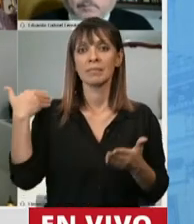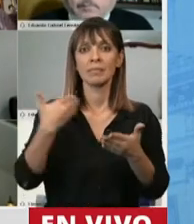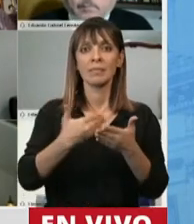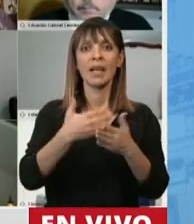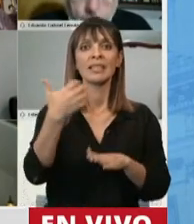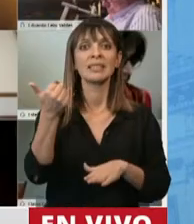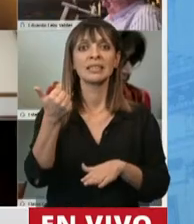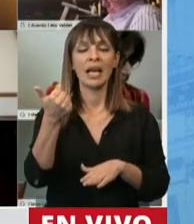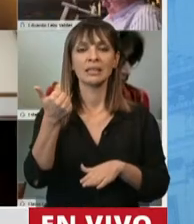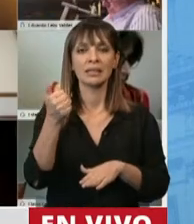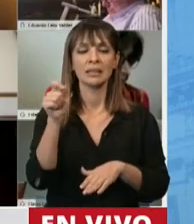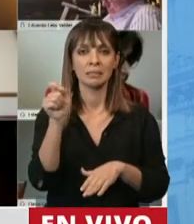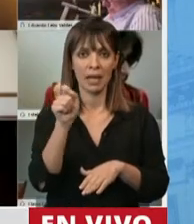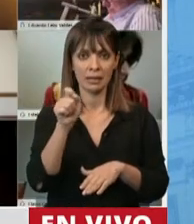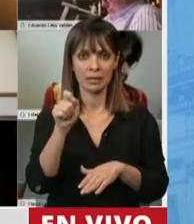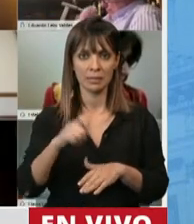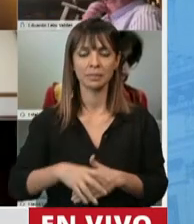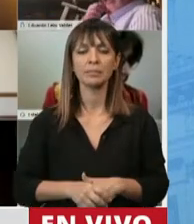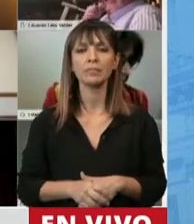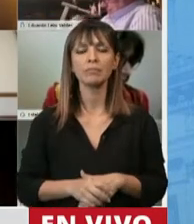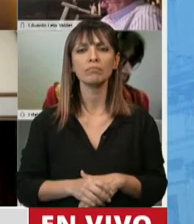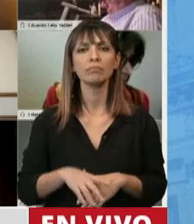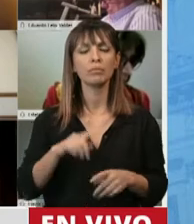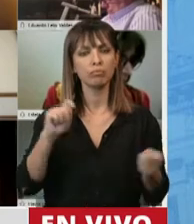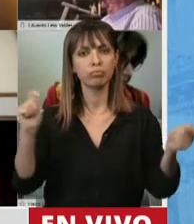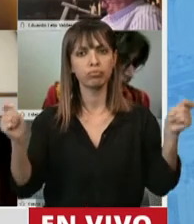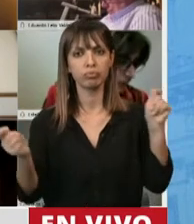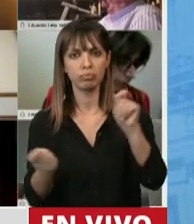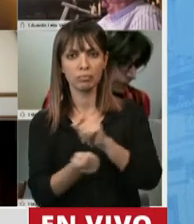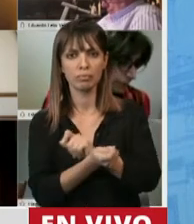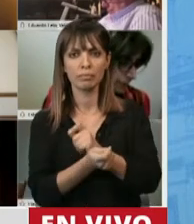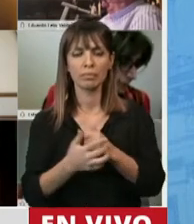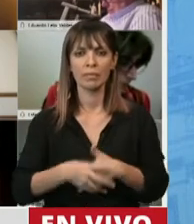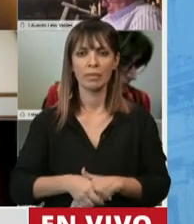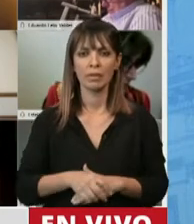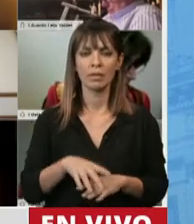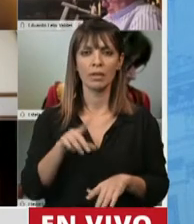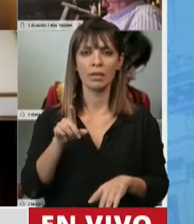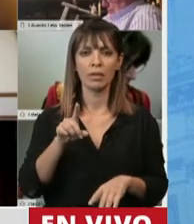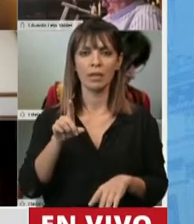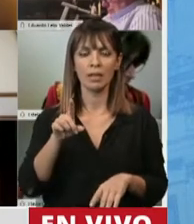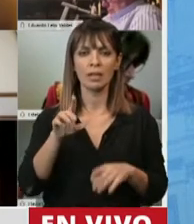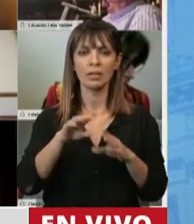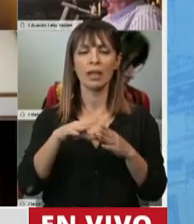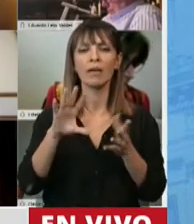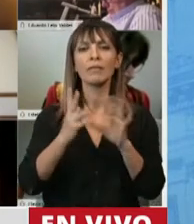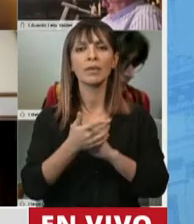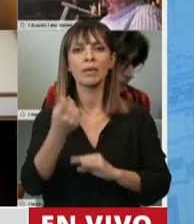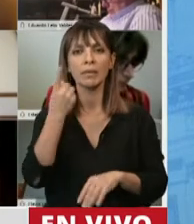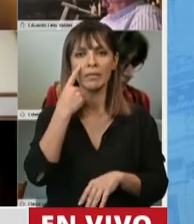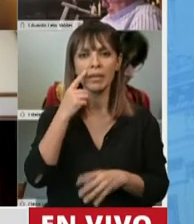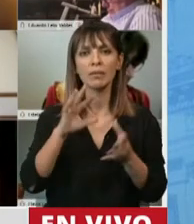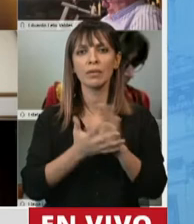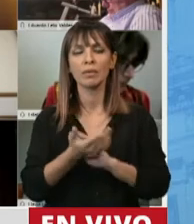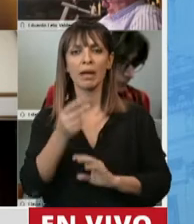6 meses ha sufrido un cambio rotundo que posiblemente implique un cambio permanente para nuestra forma de vivir, para nuestra forma de